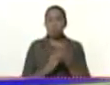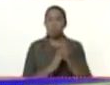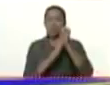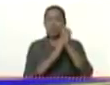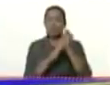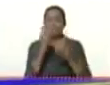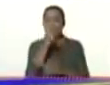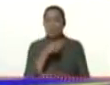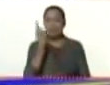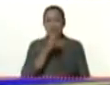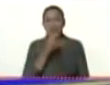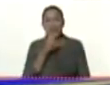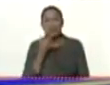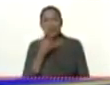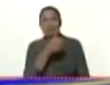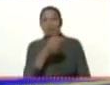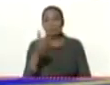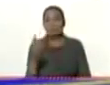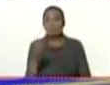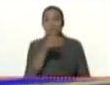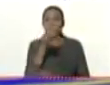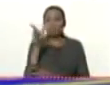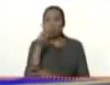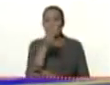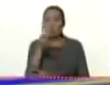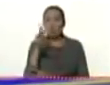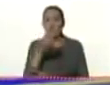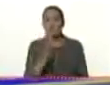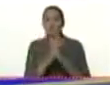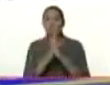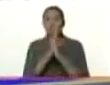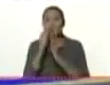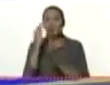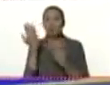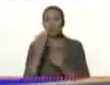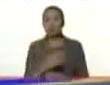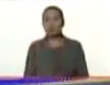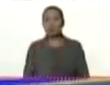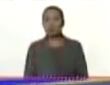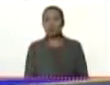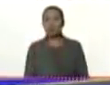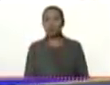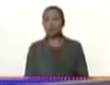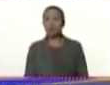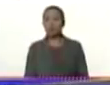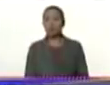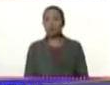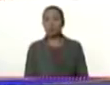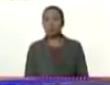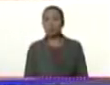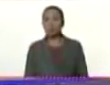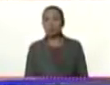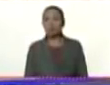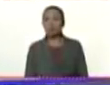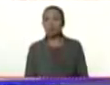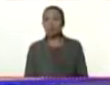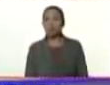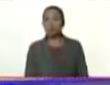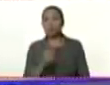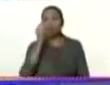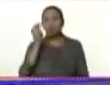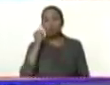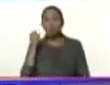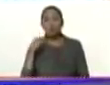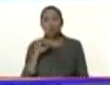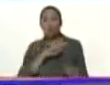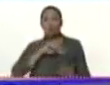qué rostro tan hermoso, camarógrafo. Qué rostro tan hermoso de estos jóvenes, de estas muchachas, estos muchachos.